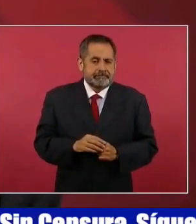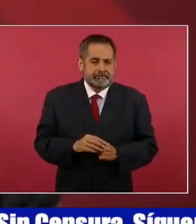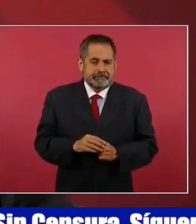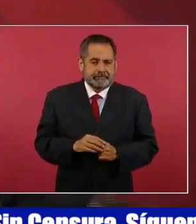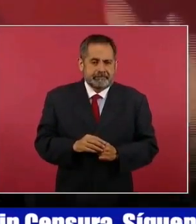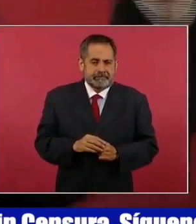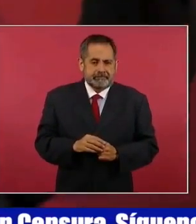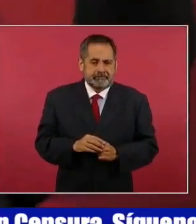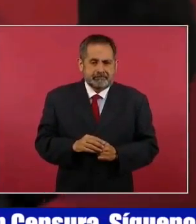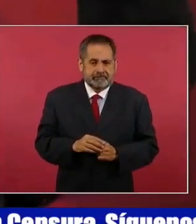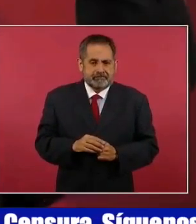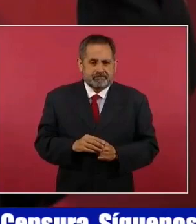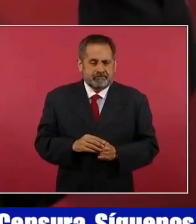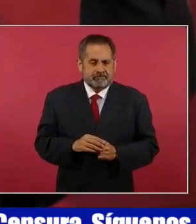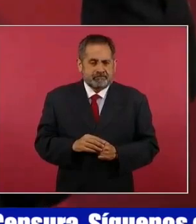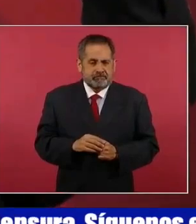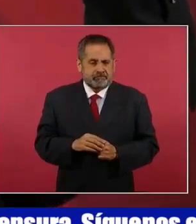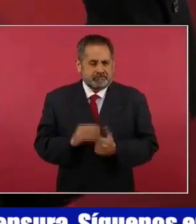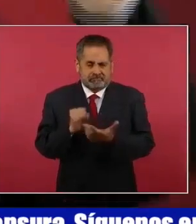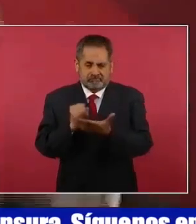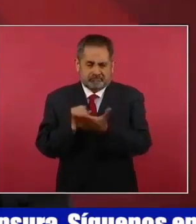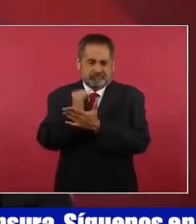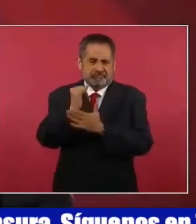de la Ciudad de México. Ahora,